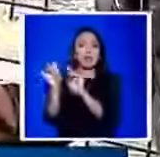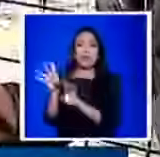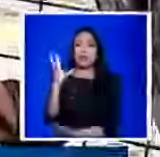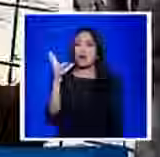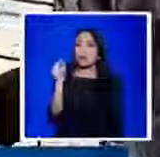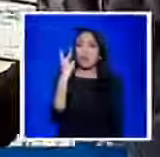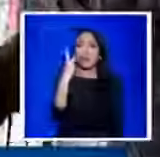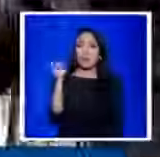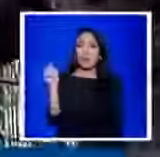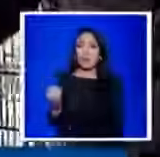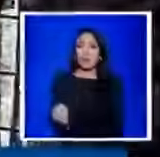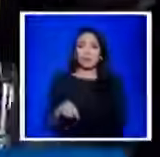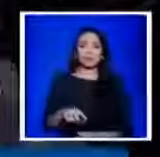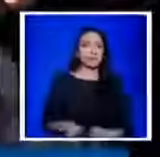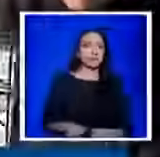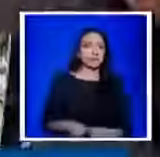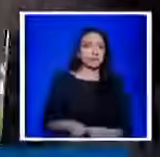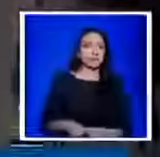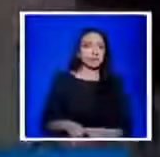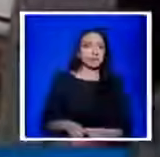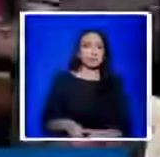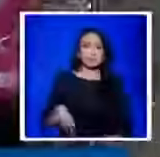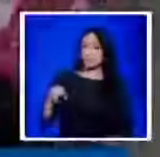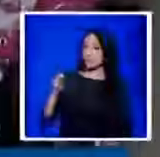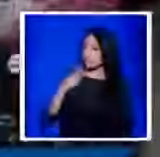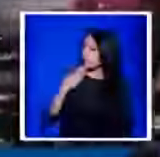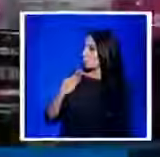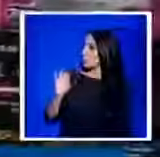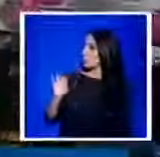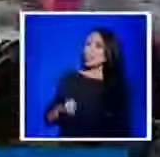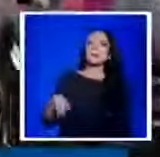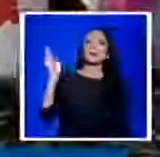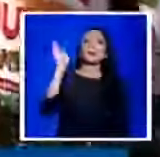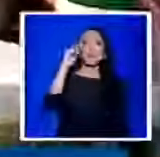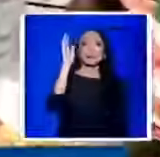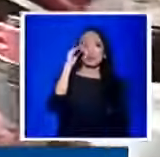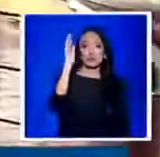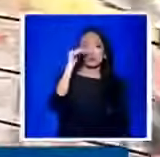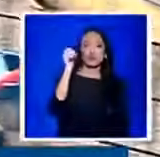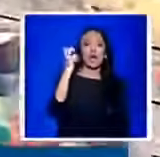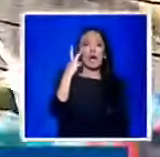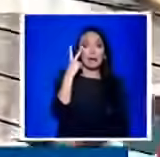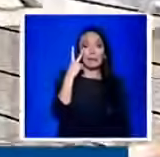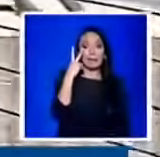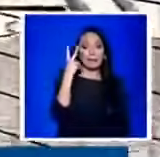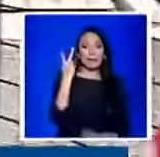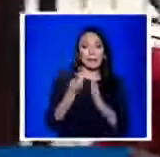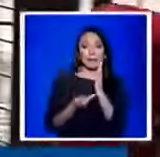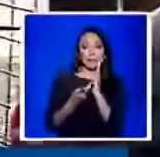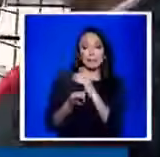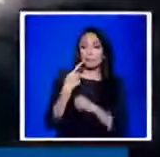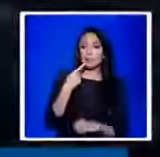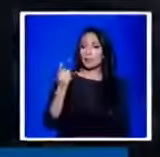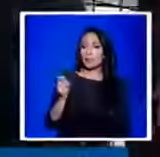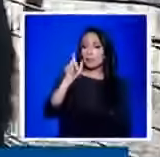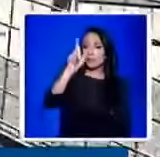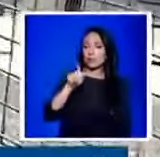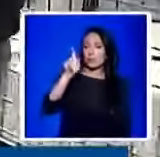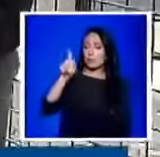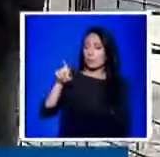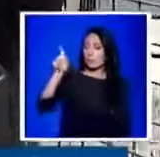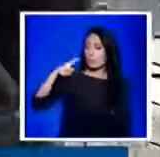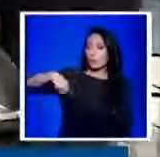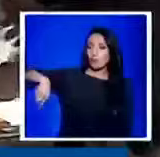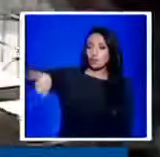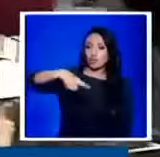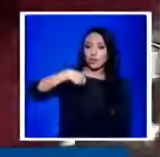venido a ver. Muchísimas gracias. Vamos a mostrarles a ustedes sobre lo que han manifestado pues los moradores de aquí